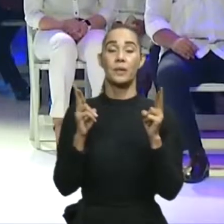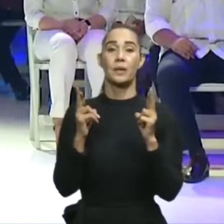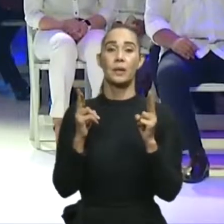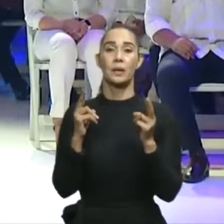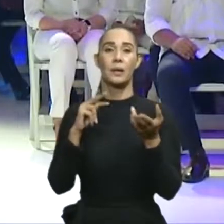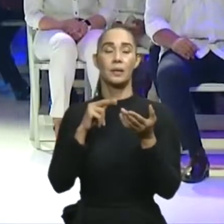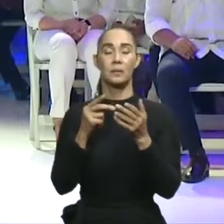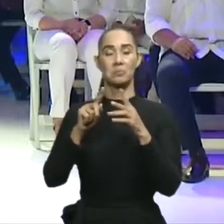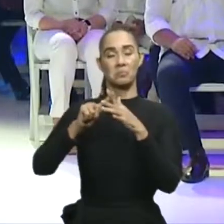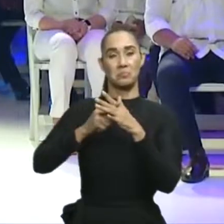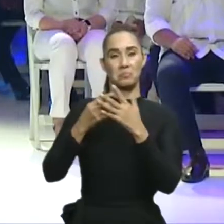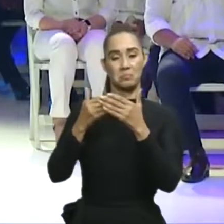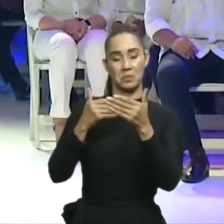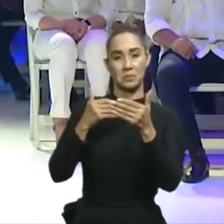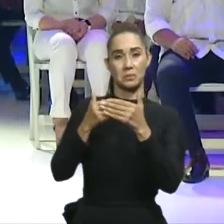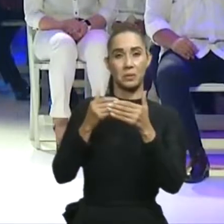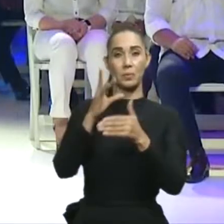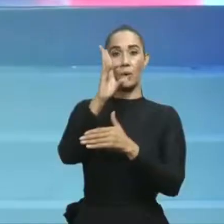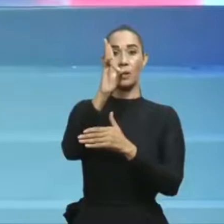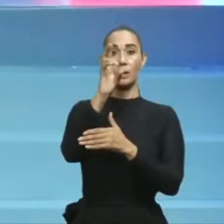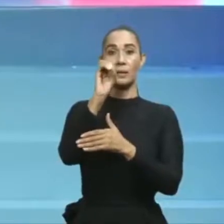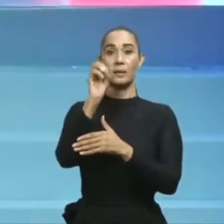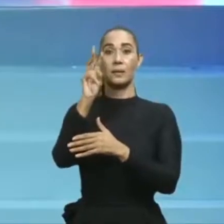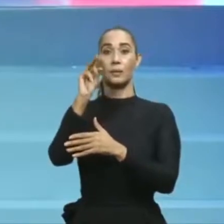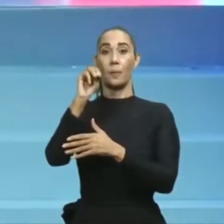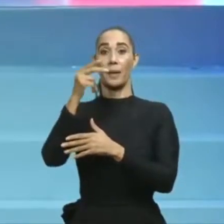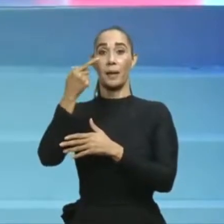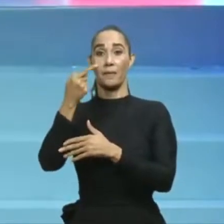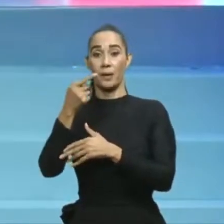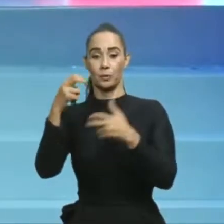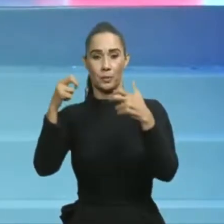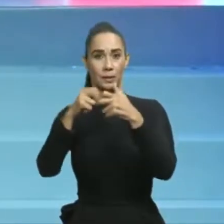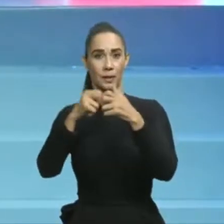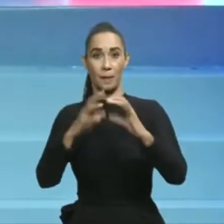principio cercana a los 700 megavatios